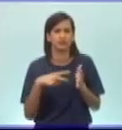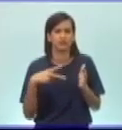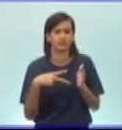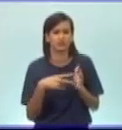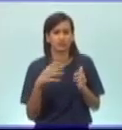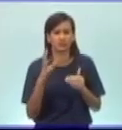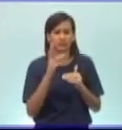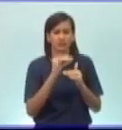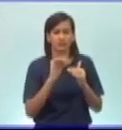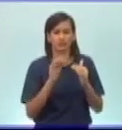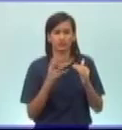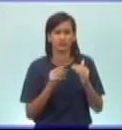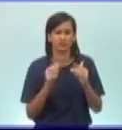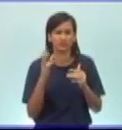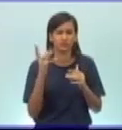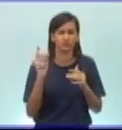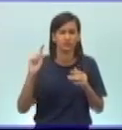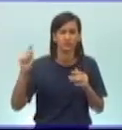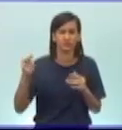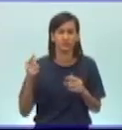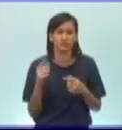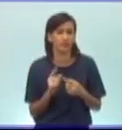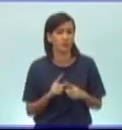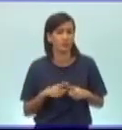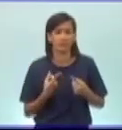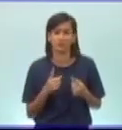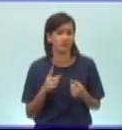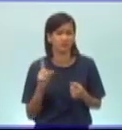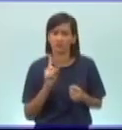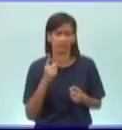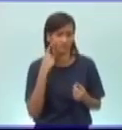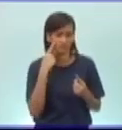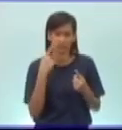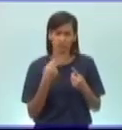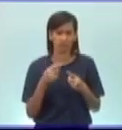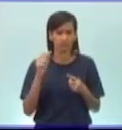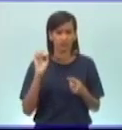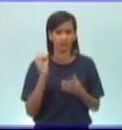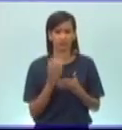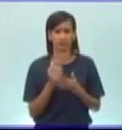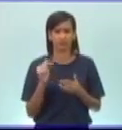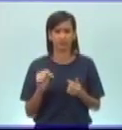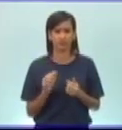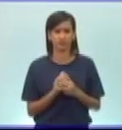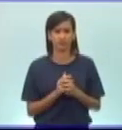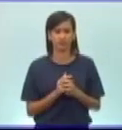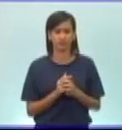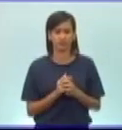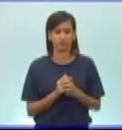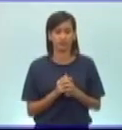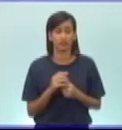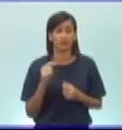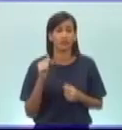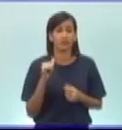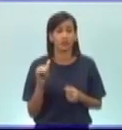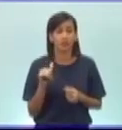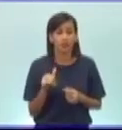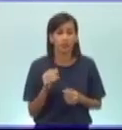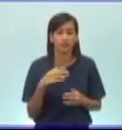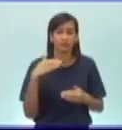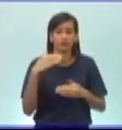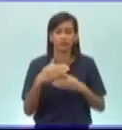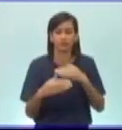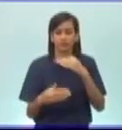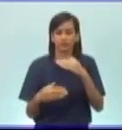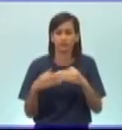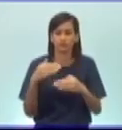ni con expresiones decimales, pues no es objetivo de la de hoy. También los procedimientos escritos de la adición